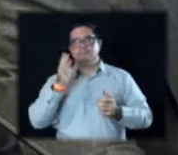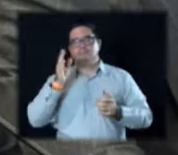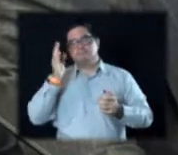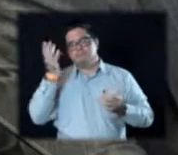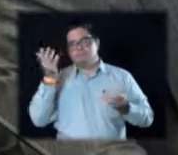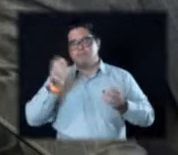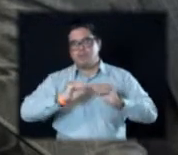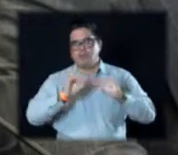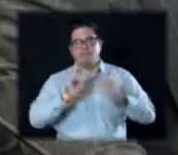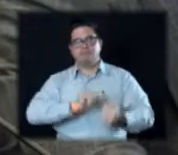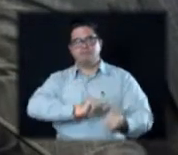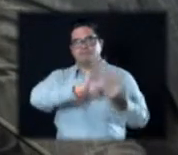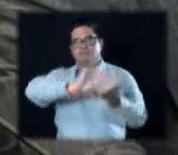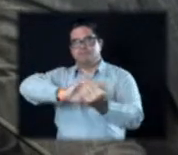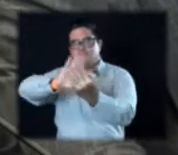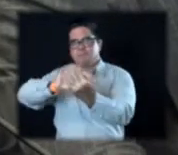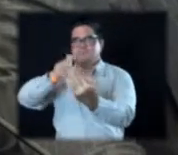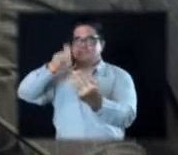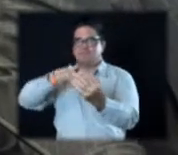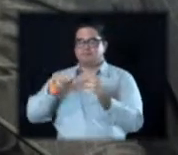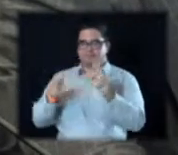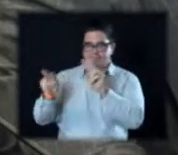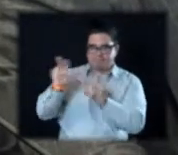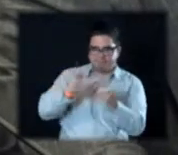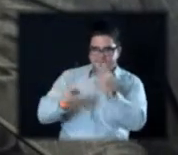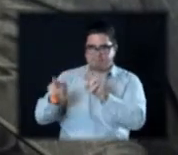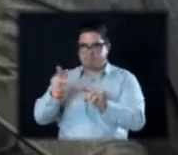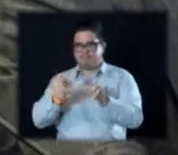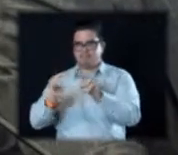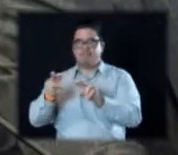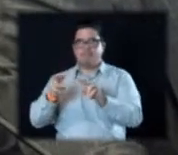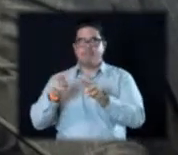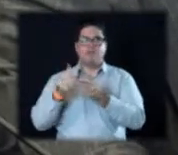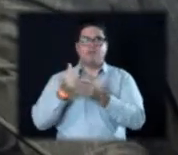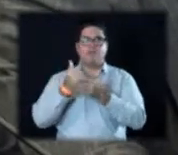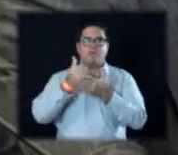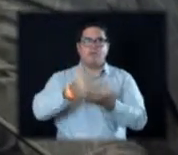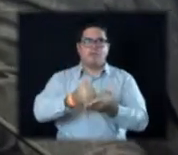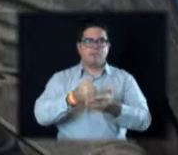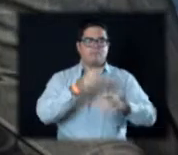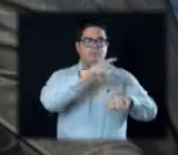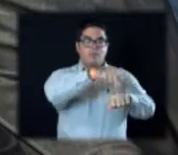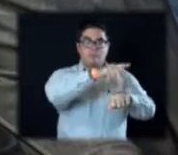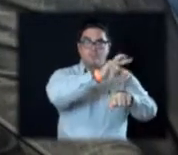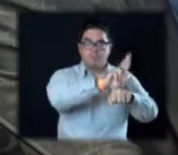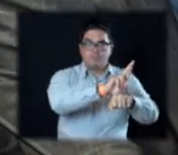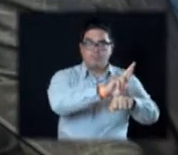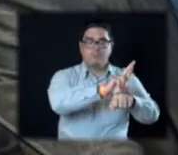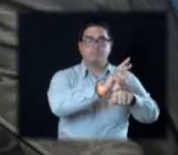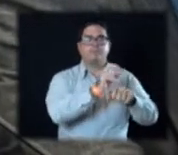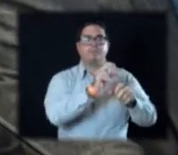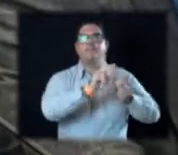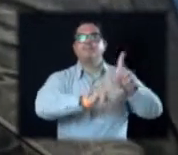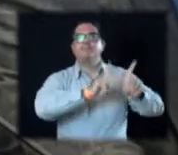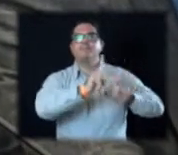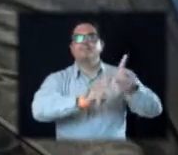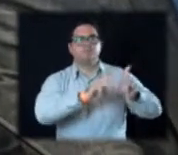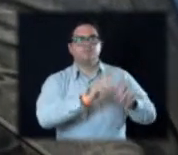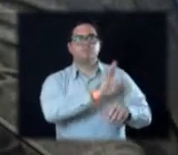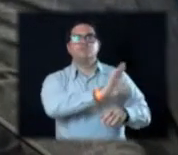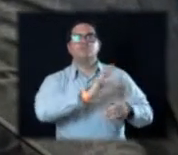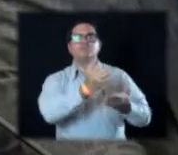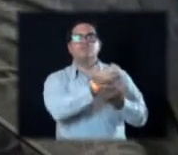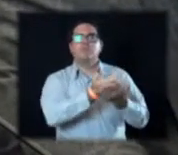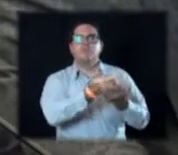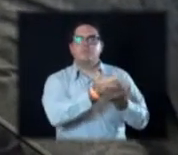El gobierno está enfrentando retos que hay que atender para evitar consecuencias adversas para la